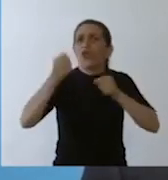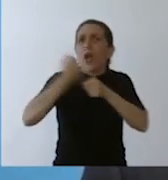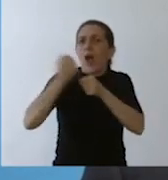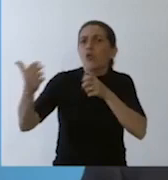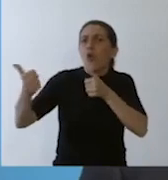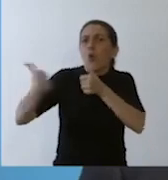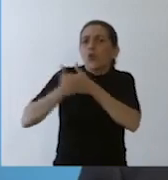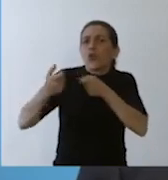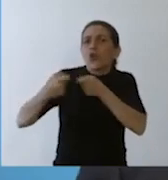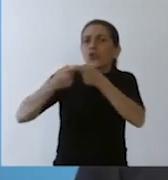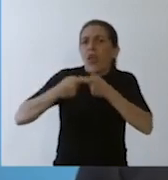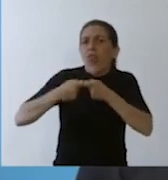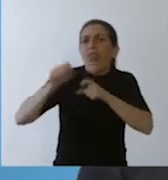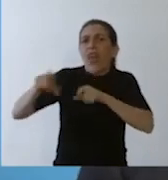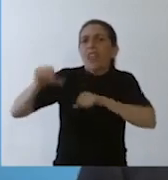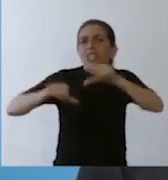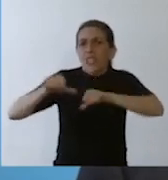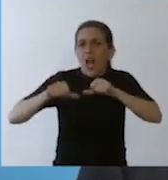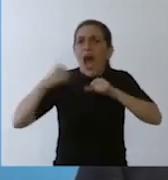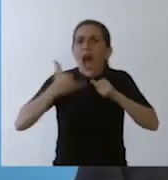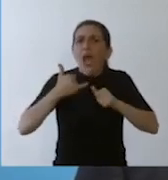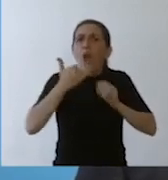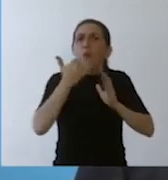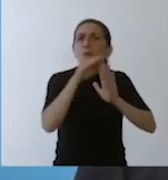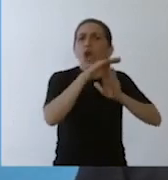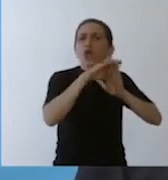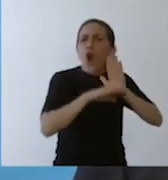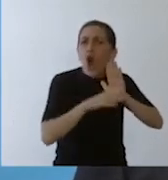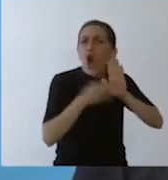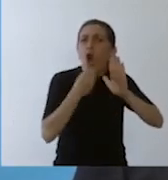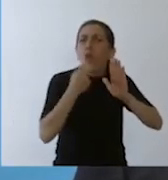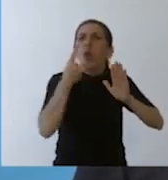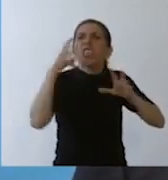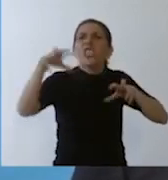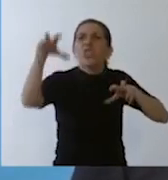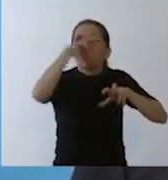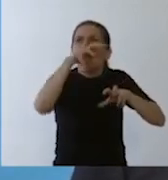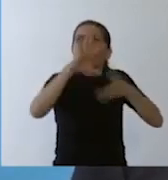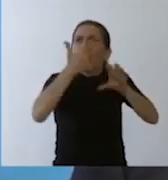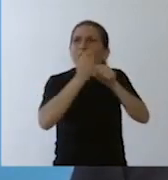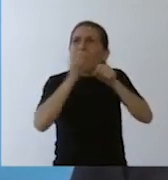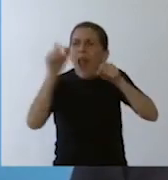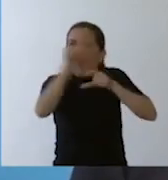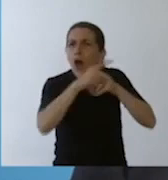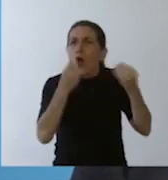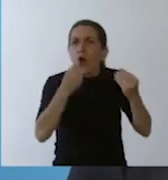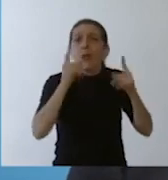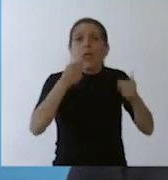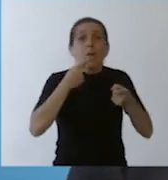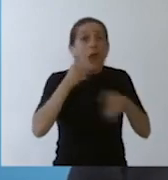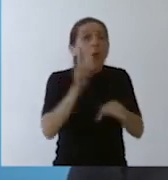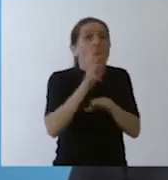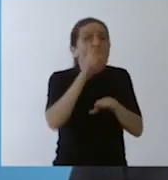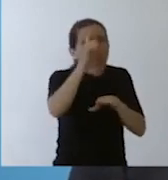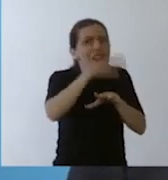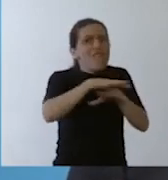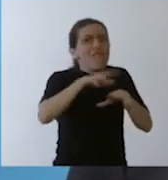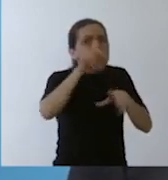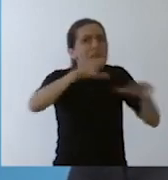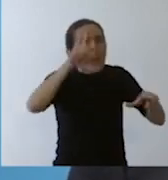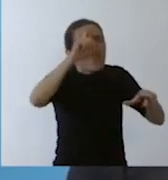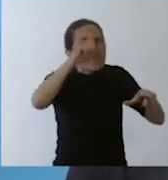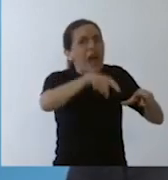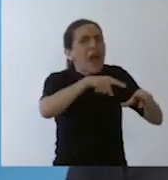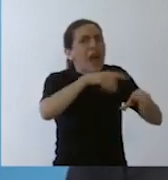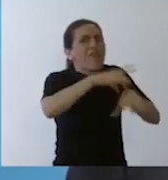estamos protocolizando desde cómo deben trabajar las instituciones hasta cómo se debe trabajar con los enfermos. Por eso yo le decía que